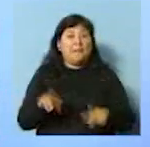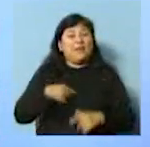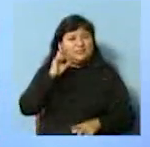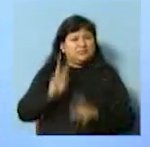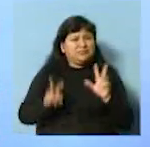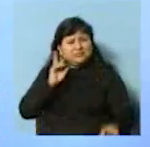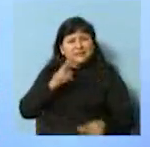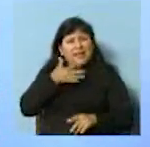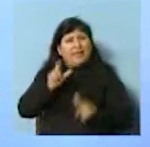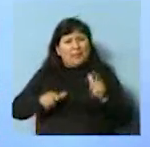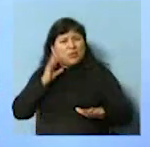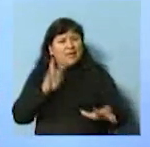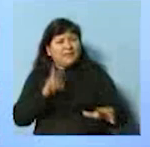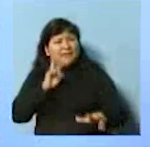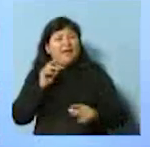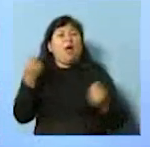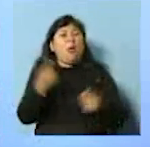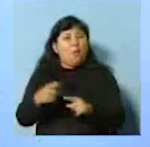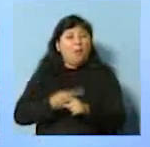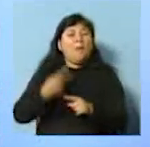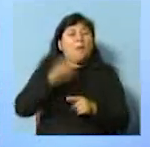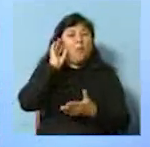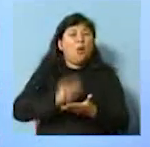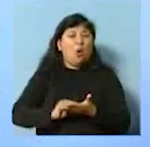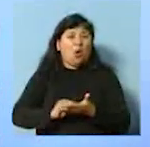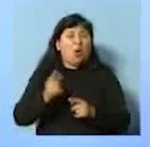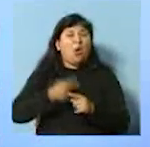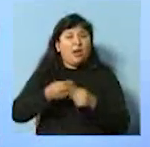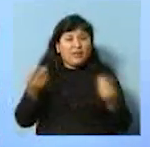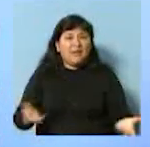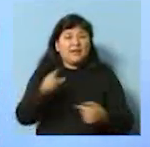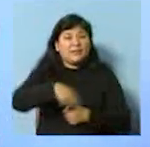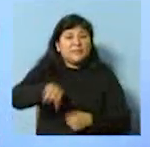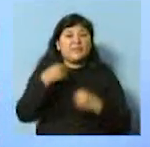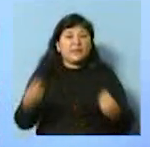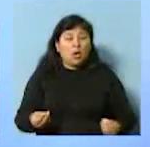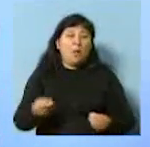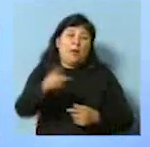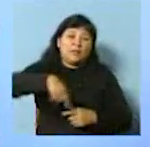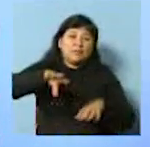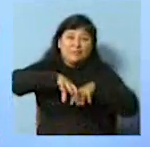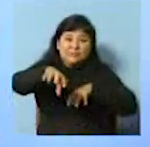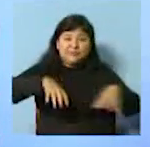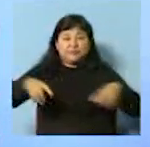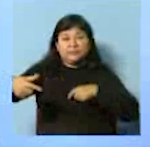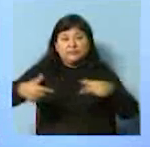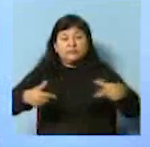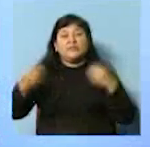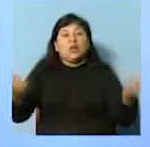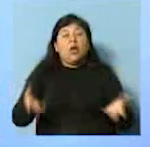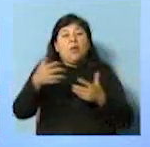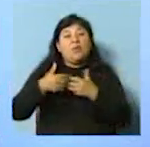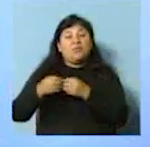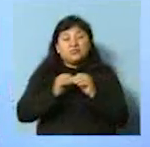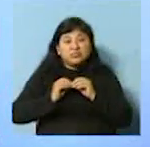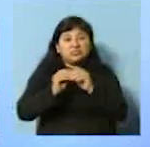sea la política veríamos la si se quiere no la disputa también en el parlamento pero también que lo que se pone en juego